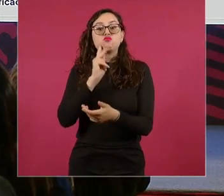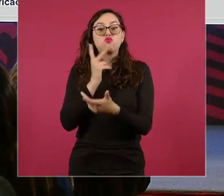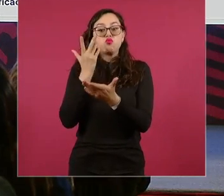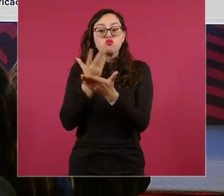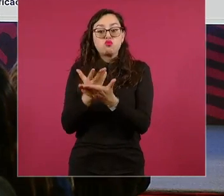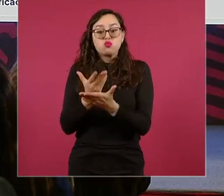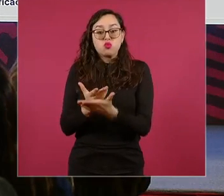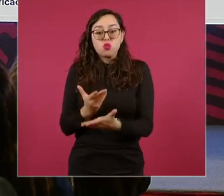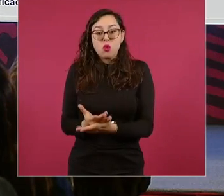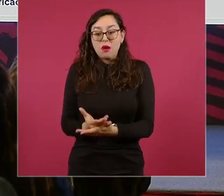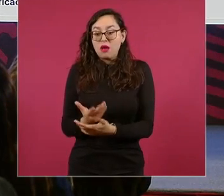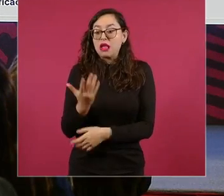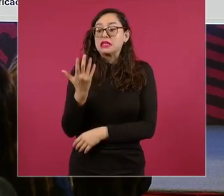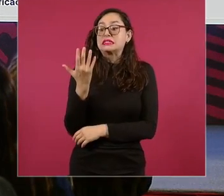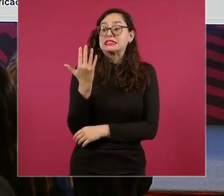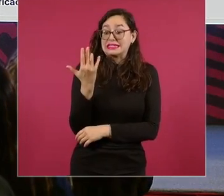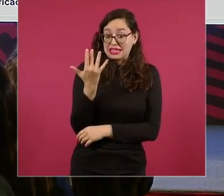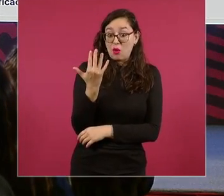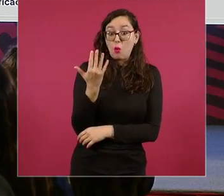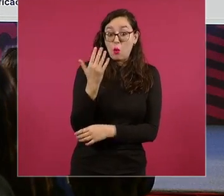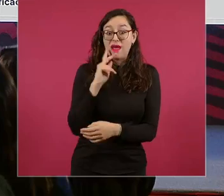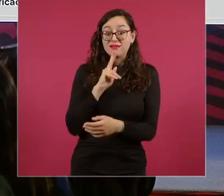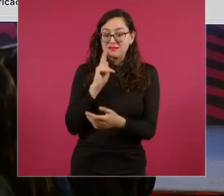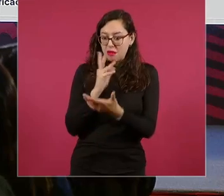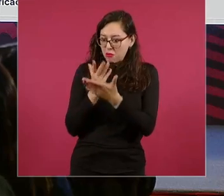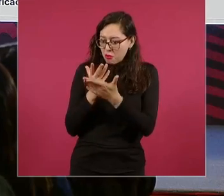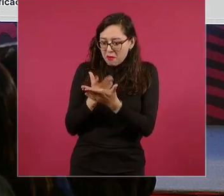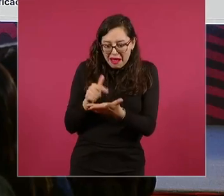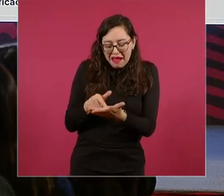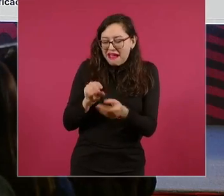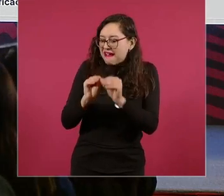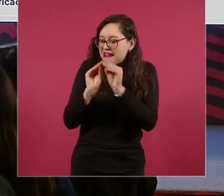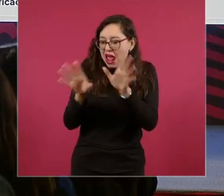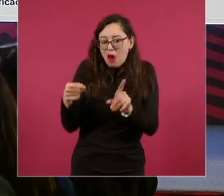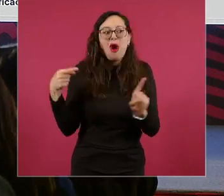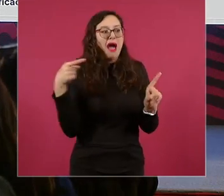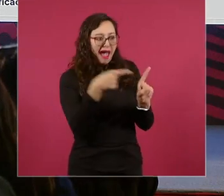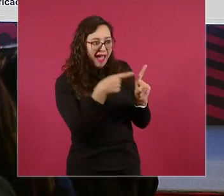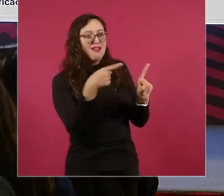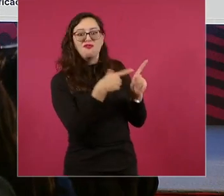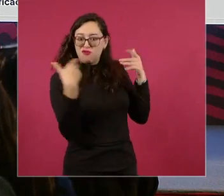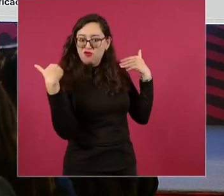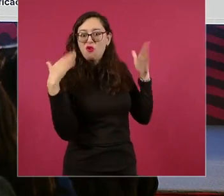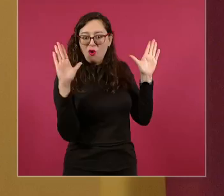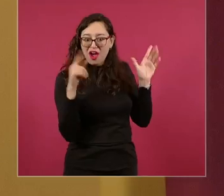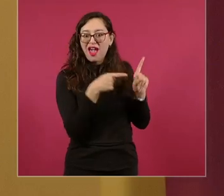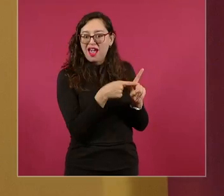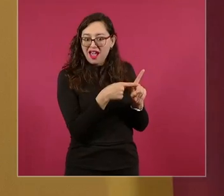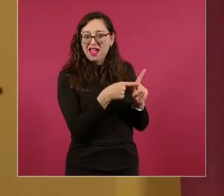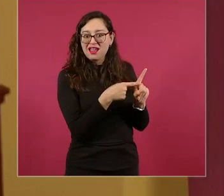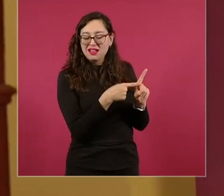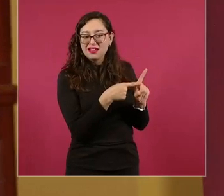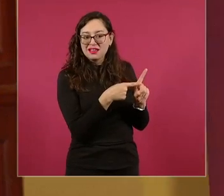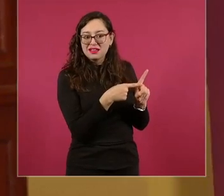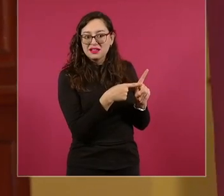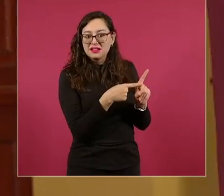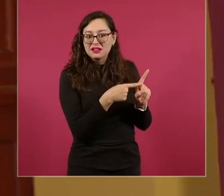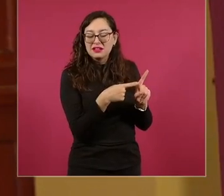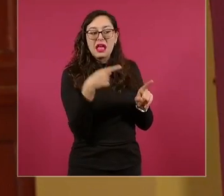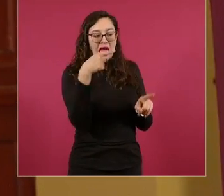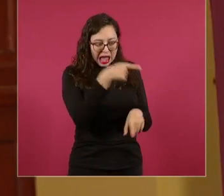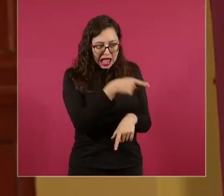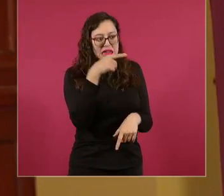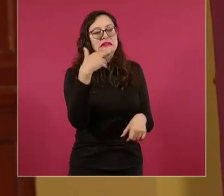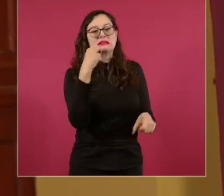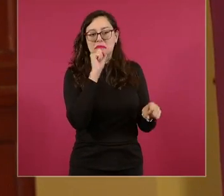son absolutamente contundentes, para tener demostrada su probable